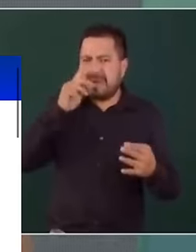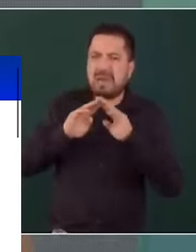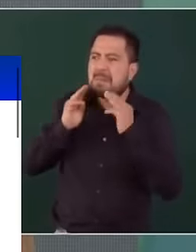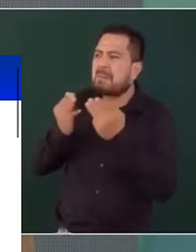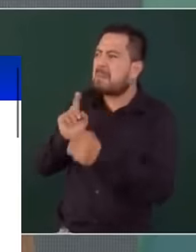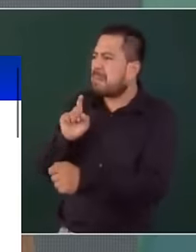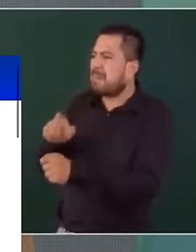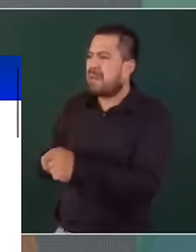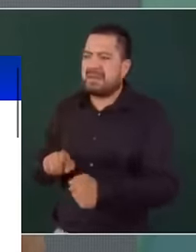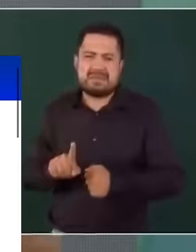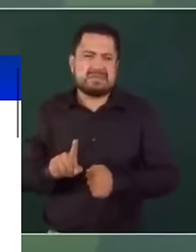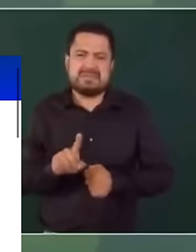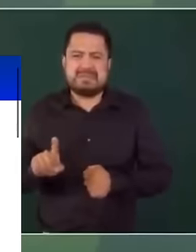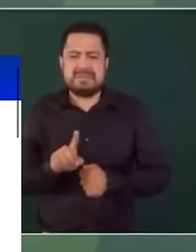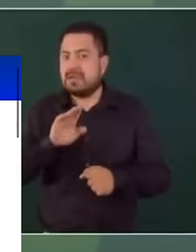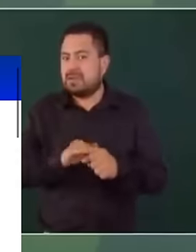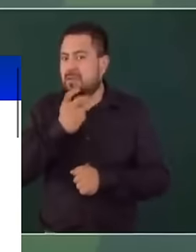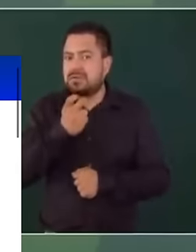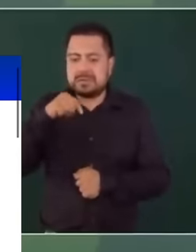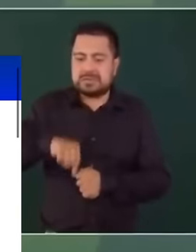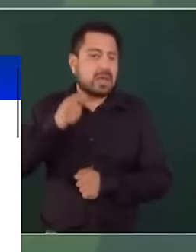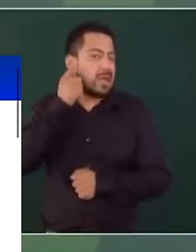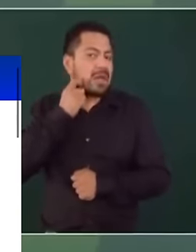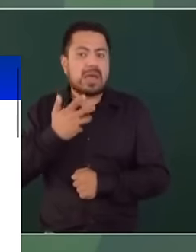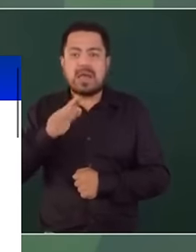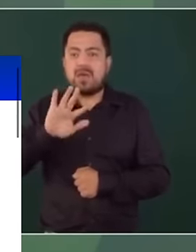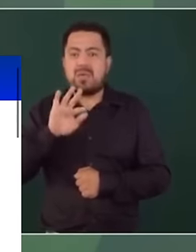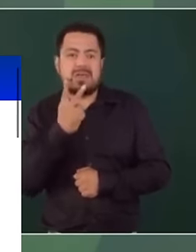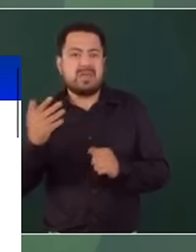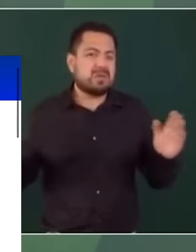bandas. Por eso aquí en Guerrero hay